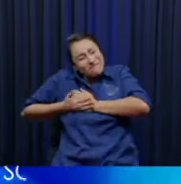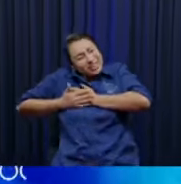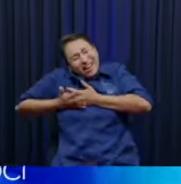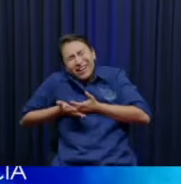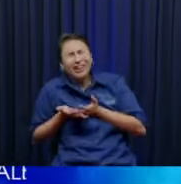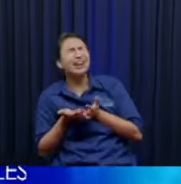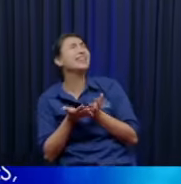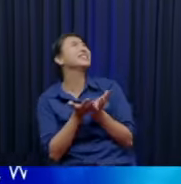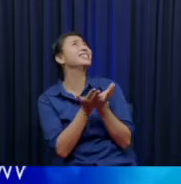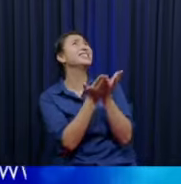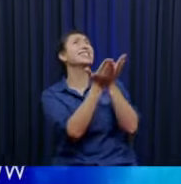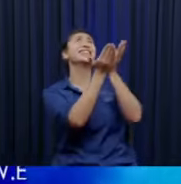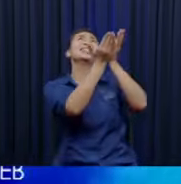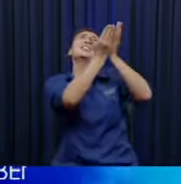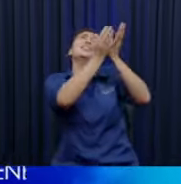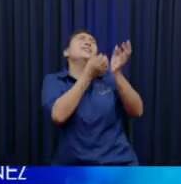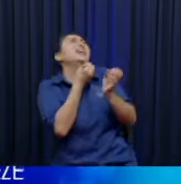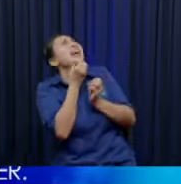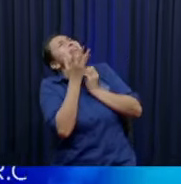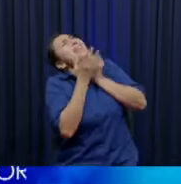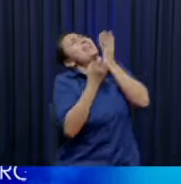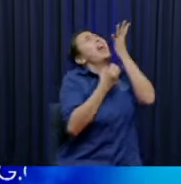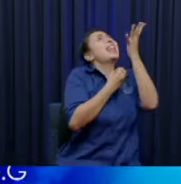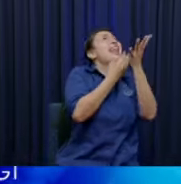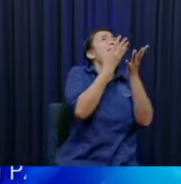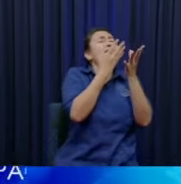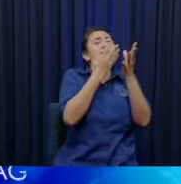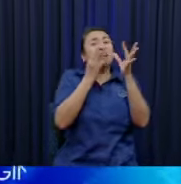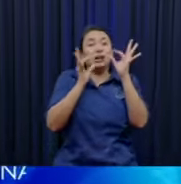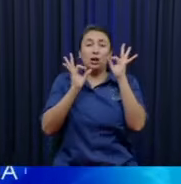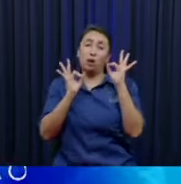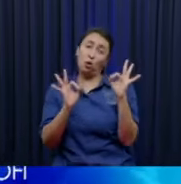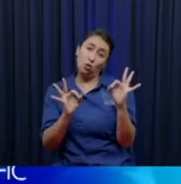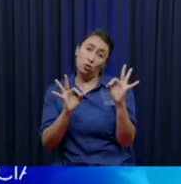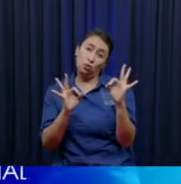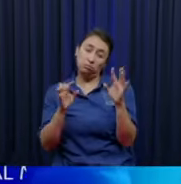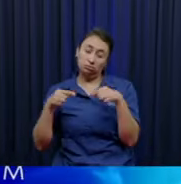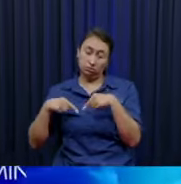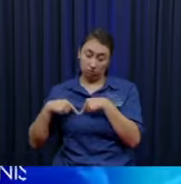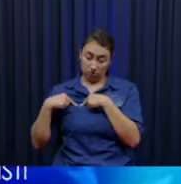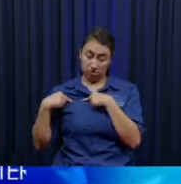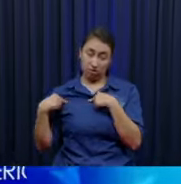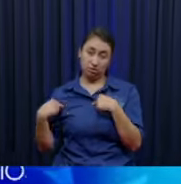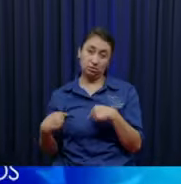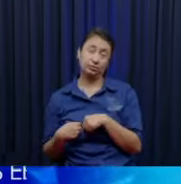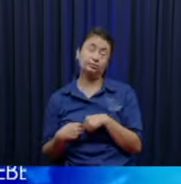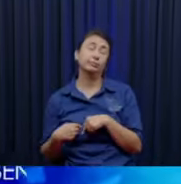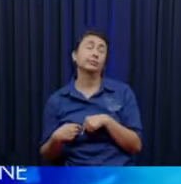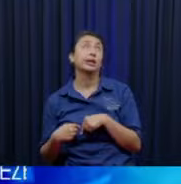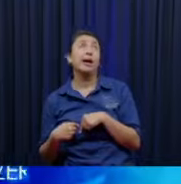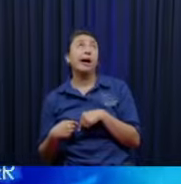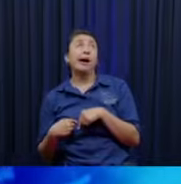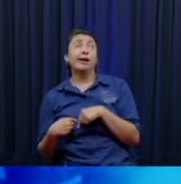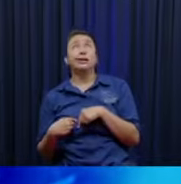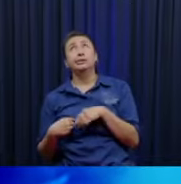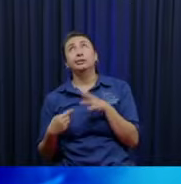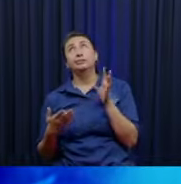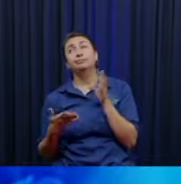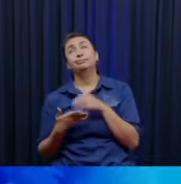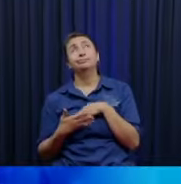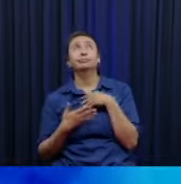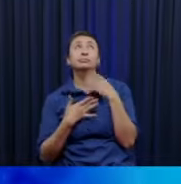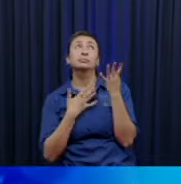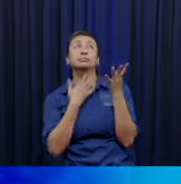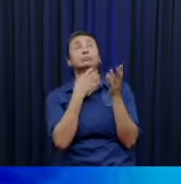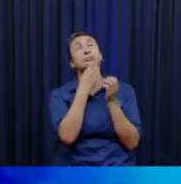o nos hemos acostumbrado a los mismos ritmos musicales. Esto lo platicamos ya cuando yo les